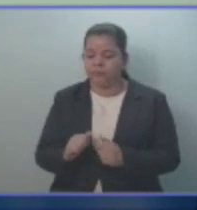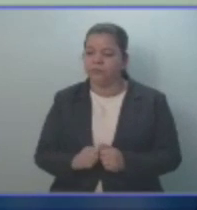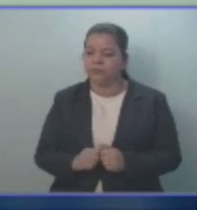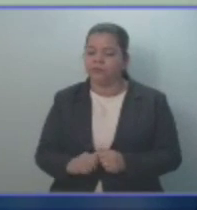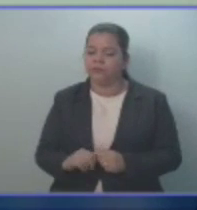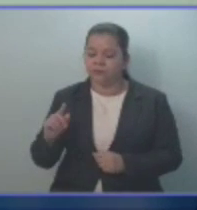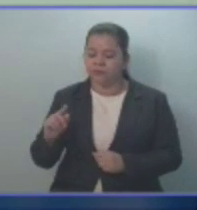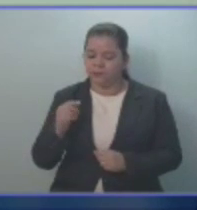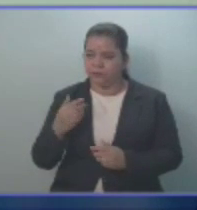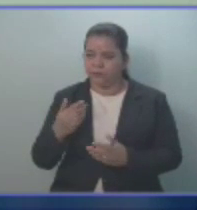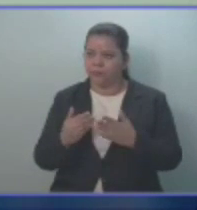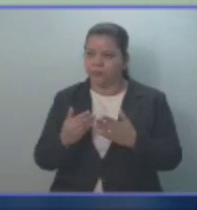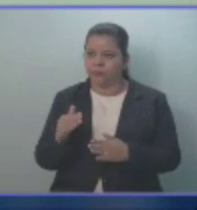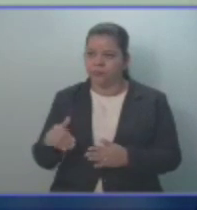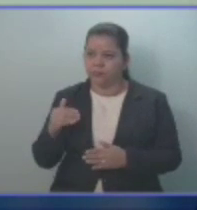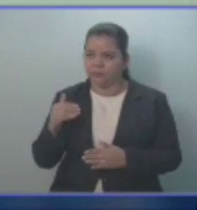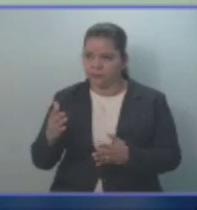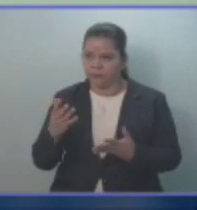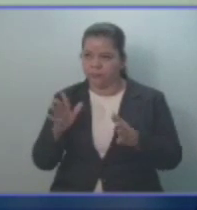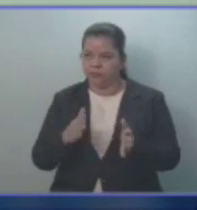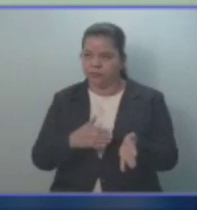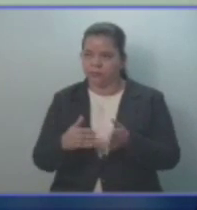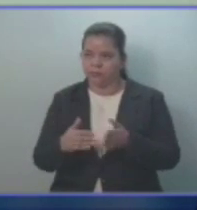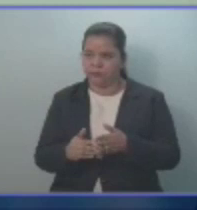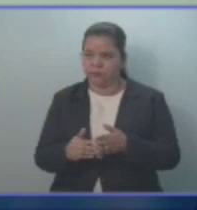ejercicios fiscales que inicien